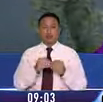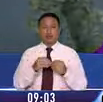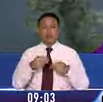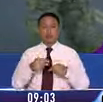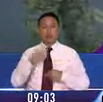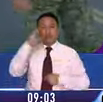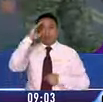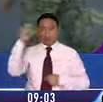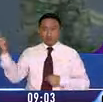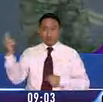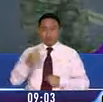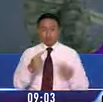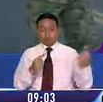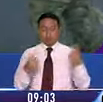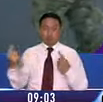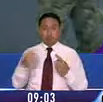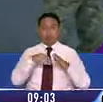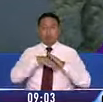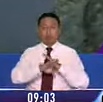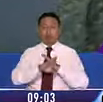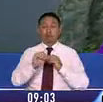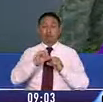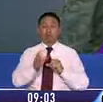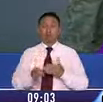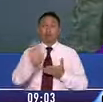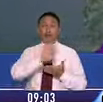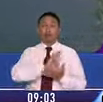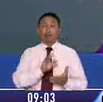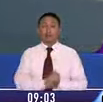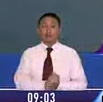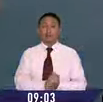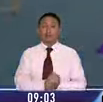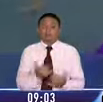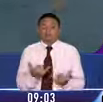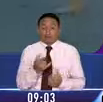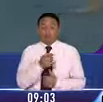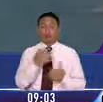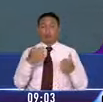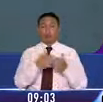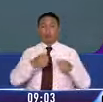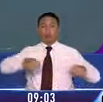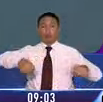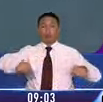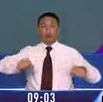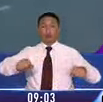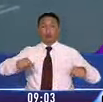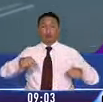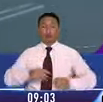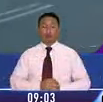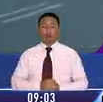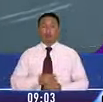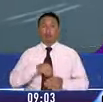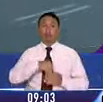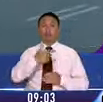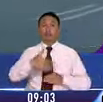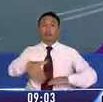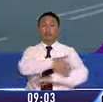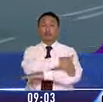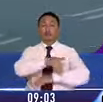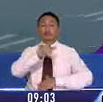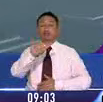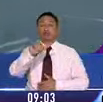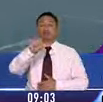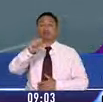de uniformados que llegan, ingresan hasta la Asamblea. Vemos que están los equipos motorizados aquí en los exteriores sobre la calle